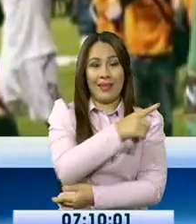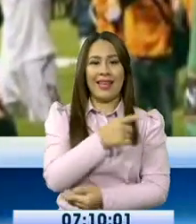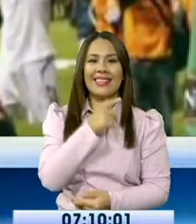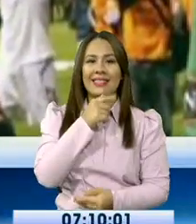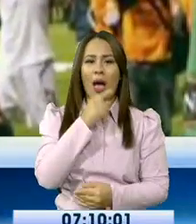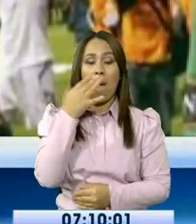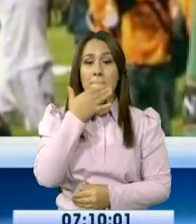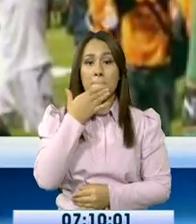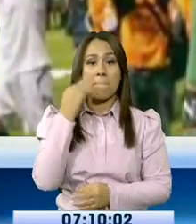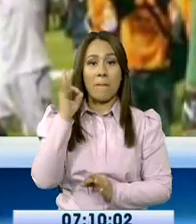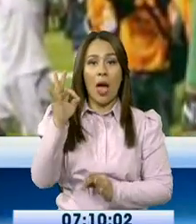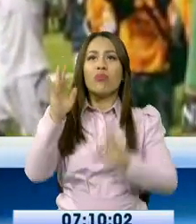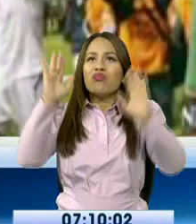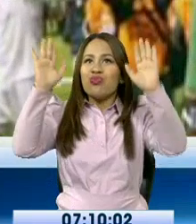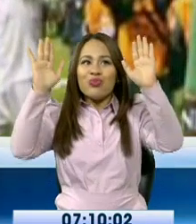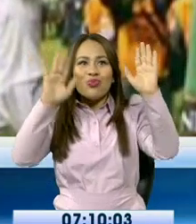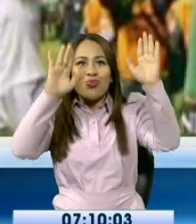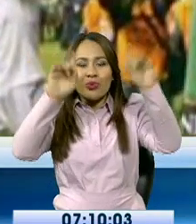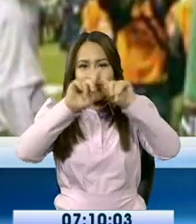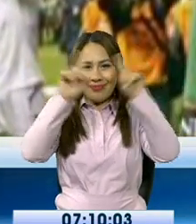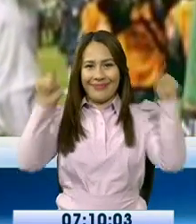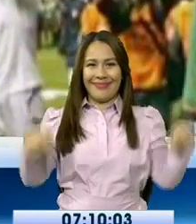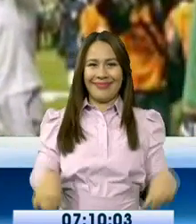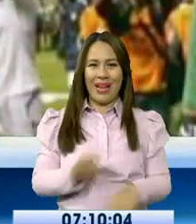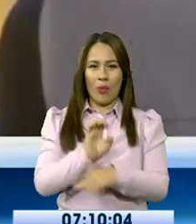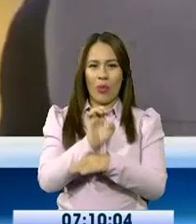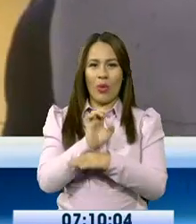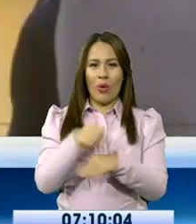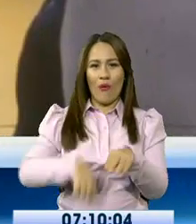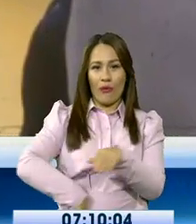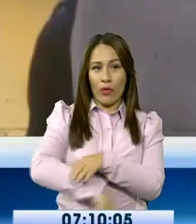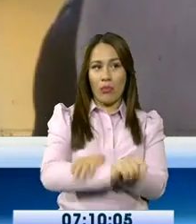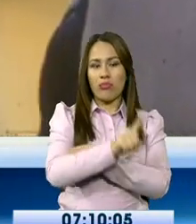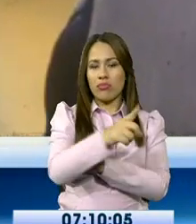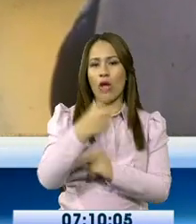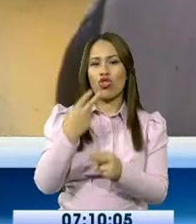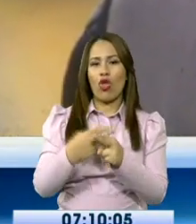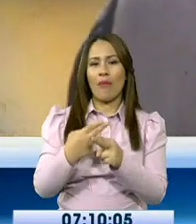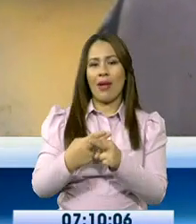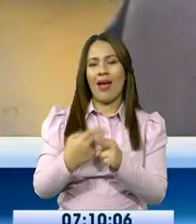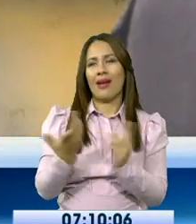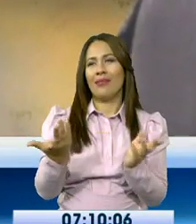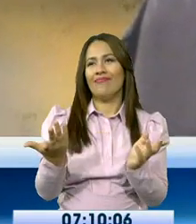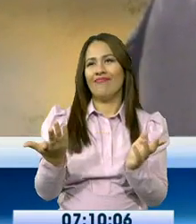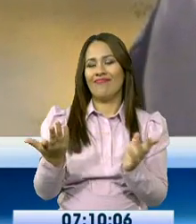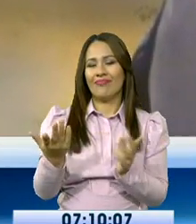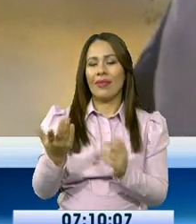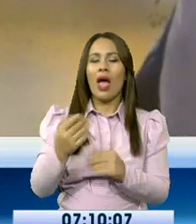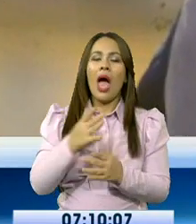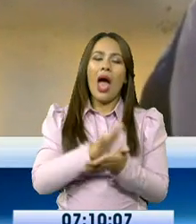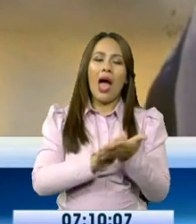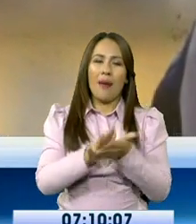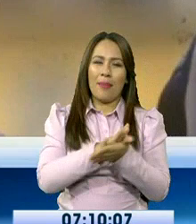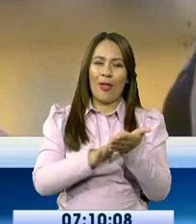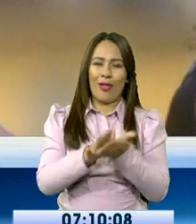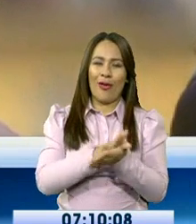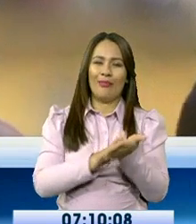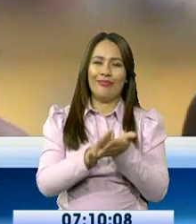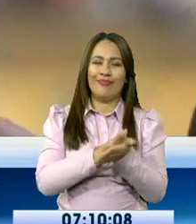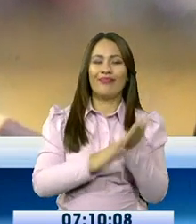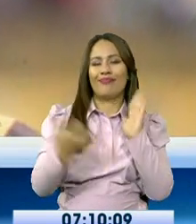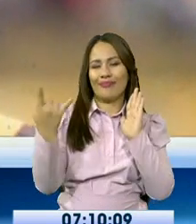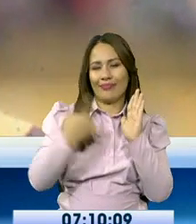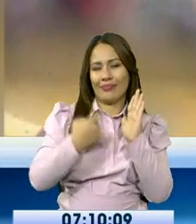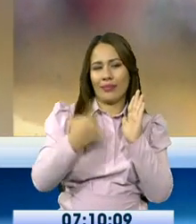los mejores porteros en la historia del fútbol ecuatoriano. Apodado como las manos del Ecuador, en la década de los 90 consiguió